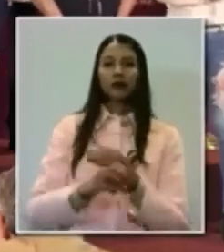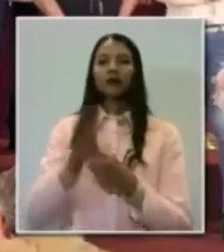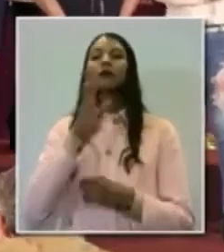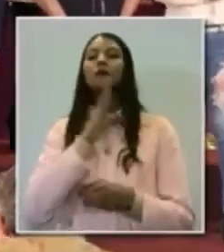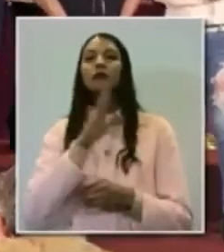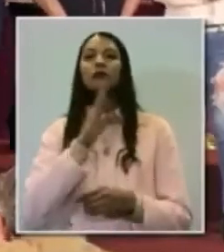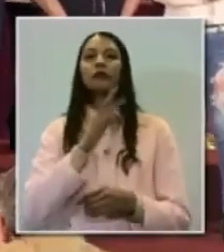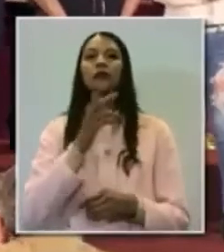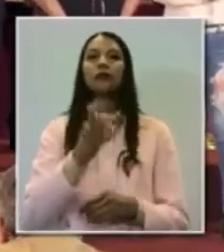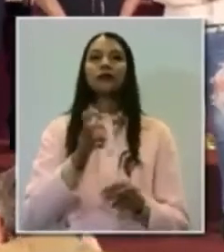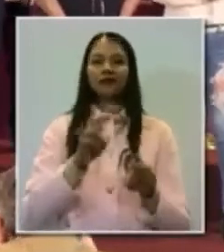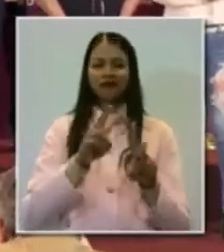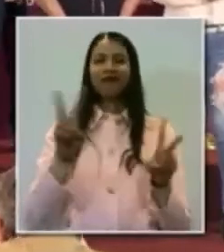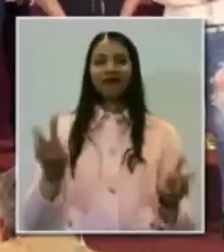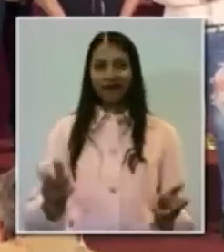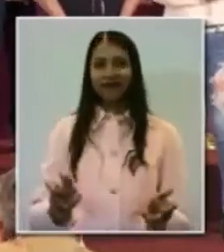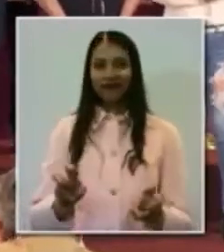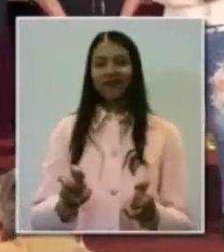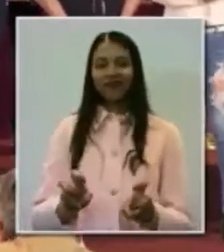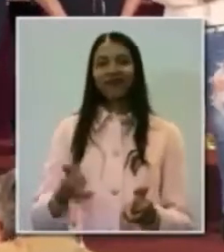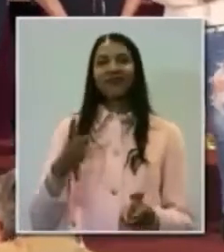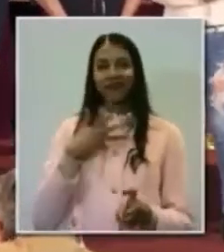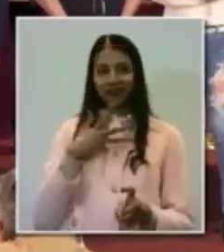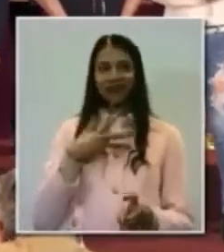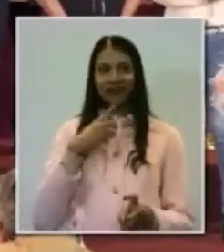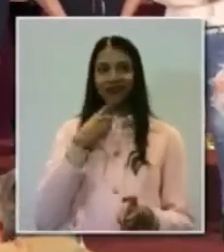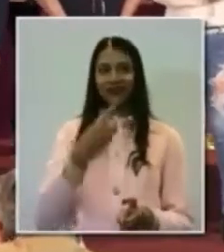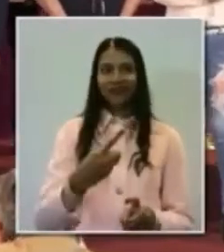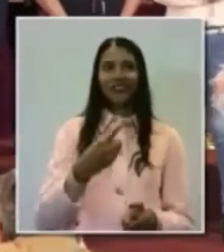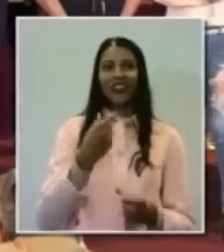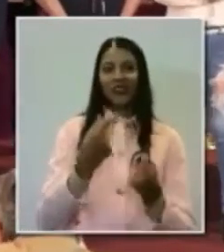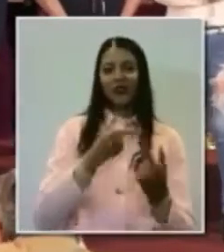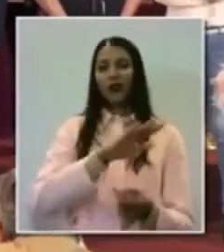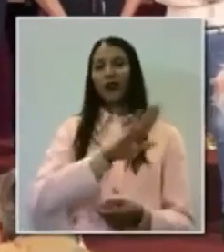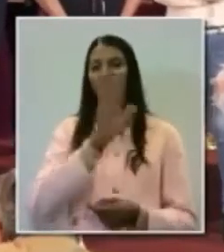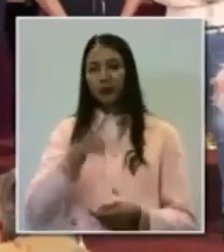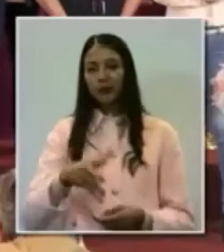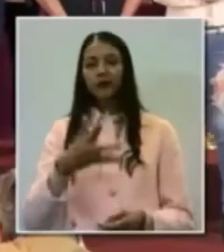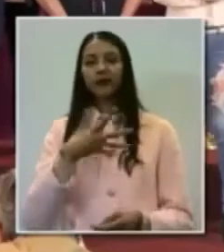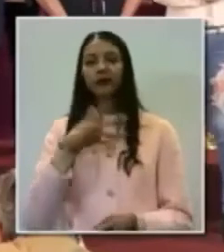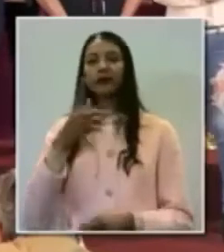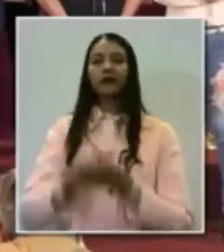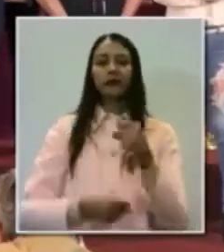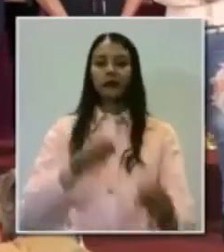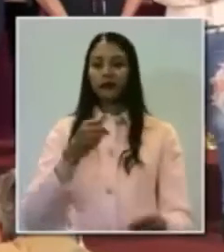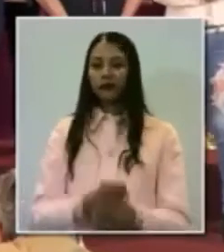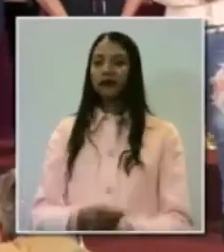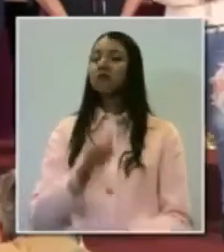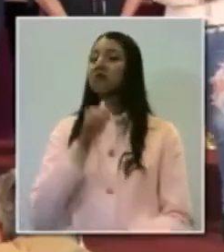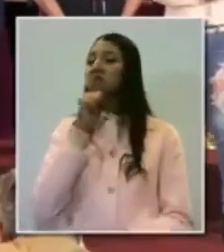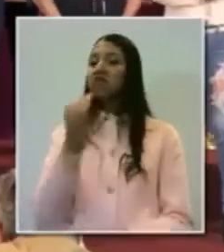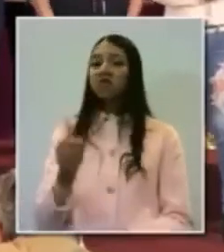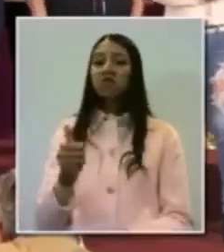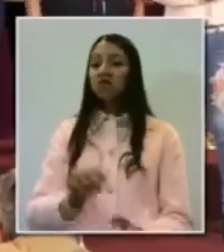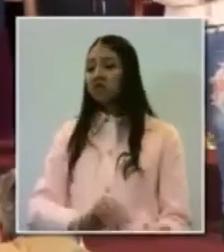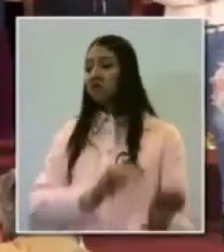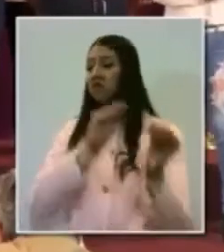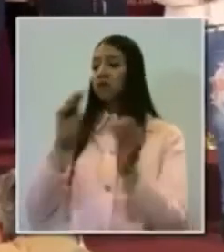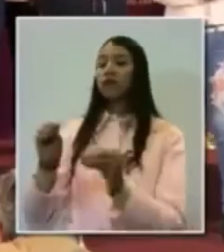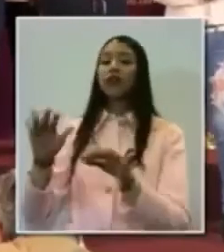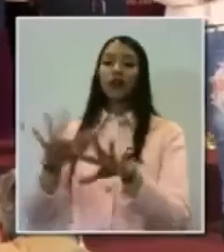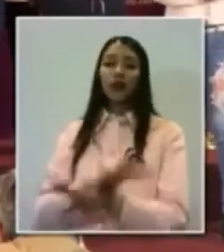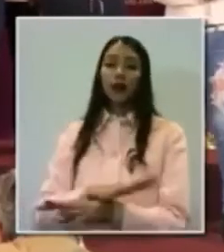en este sector y sobre todo también dicen que hay fallecidos que tienen 1 año sin ser cubiertas estas vacantes.